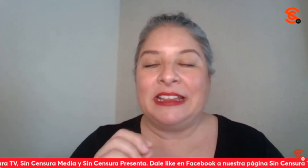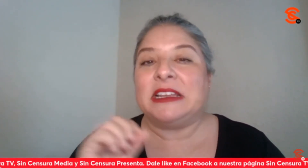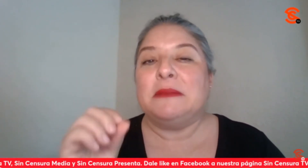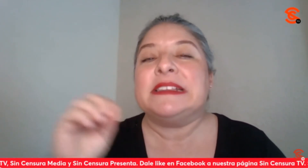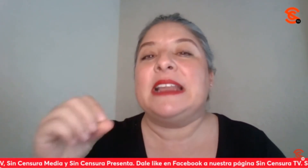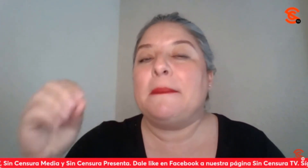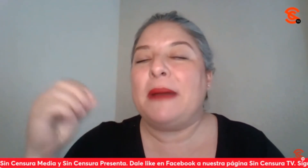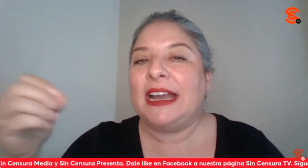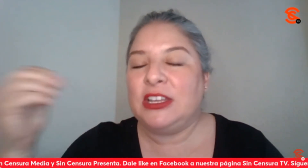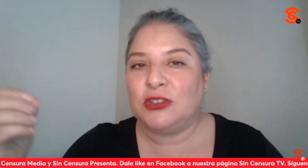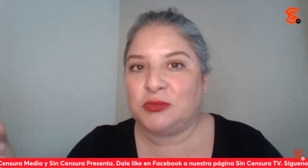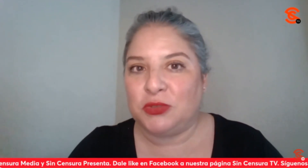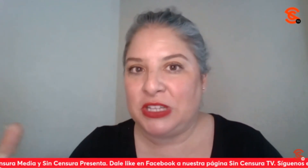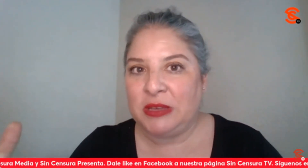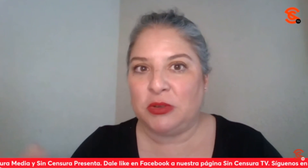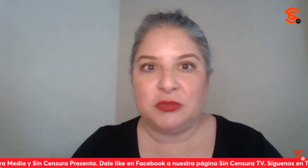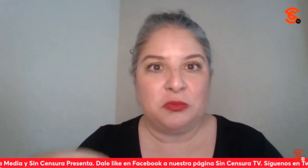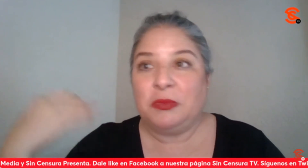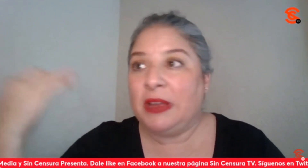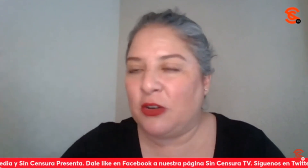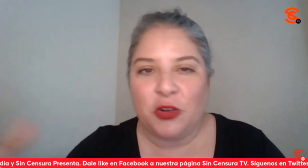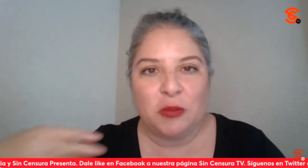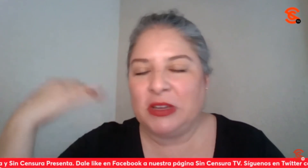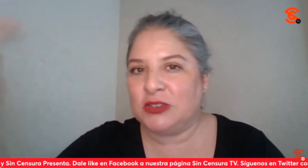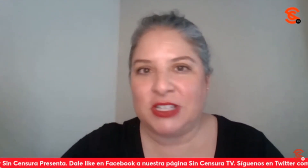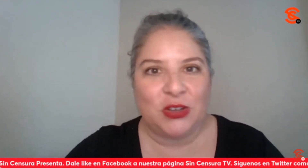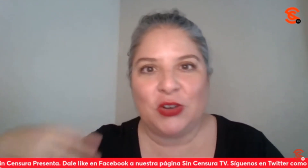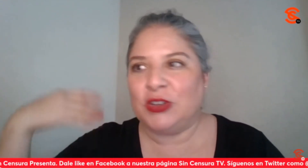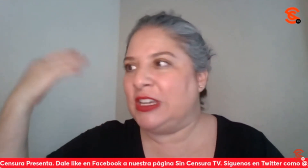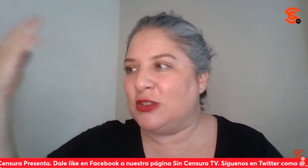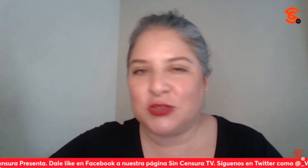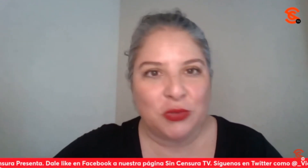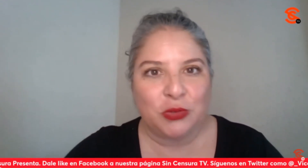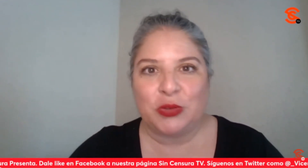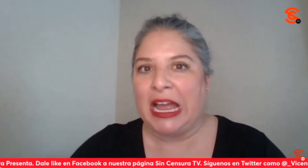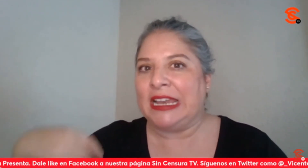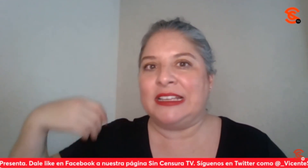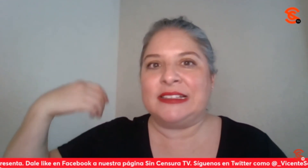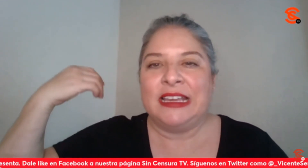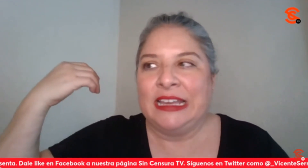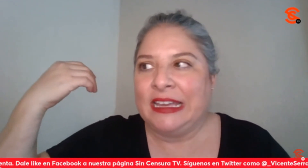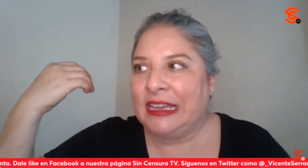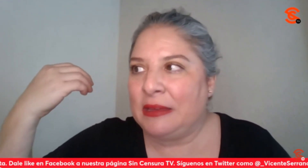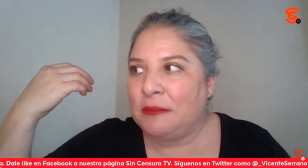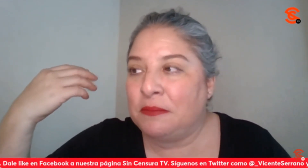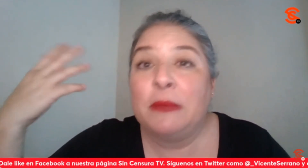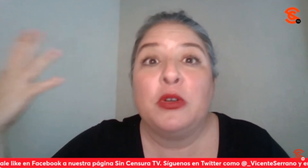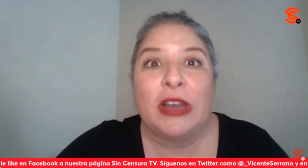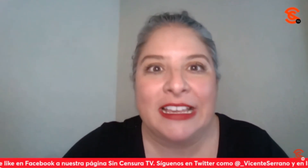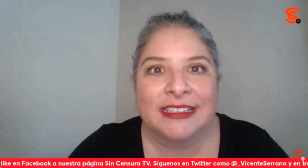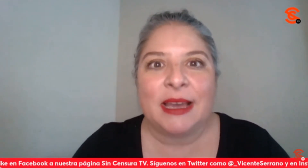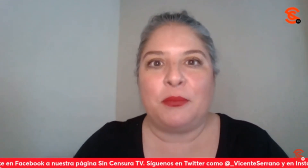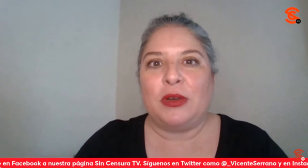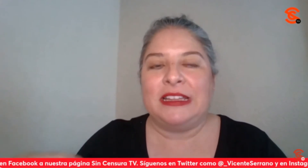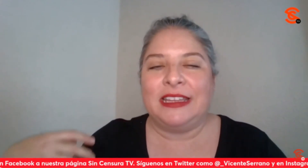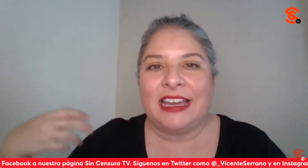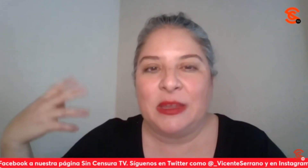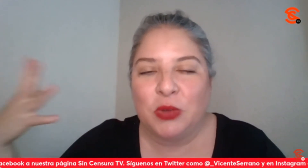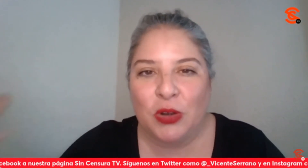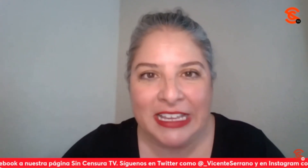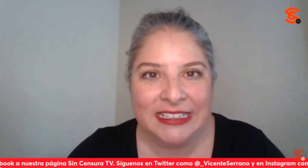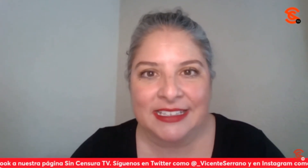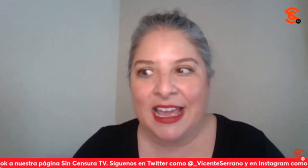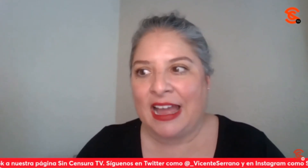que entremezclan varios motivos económicos, ideológicos, culturales, de violencia política,